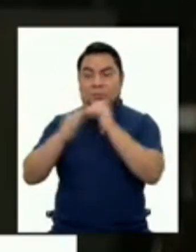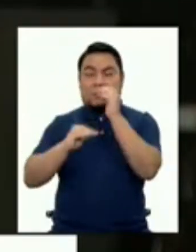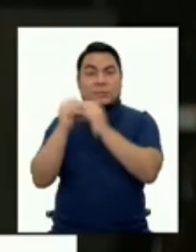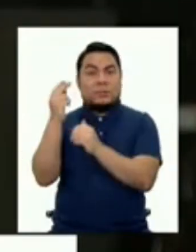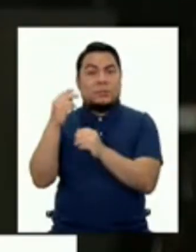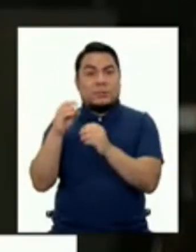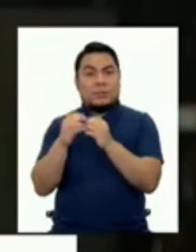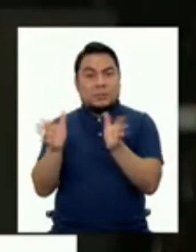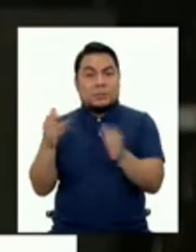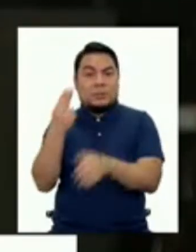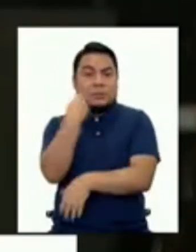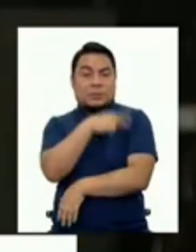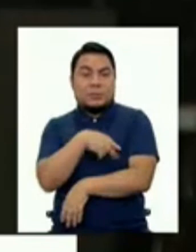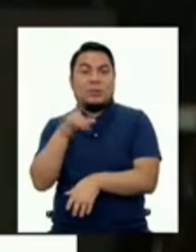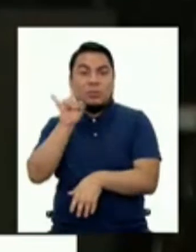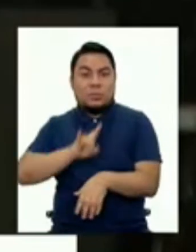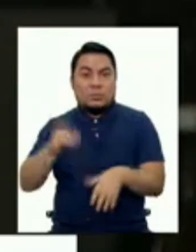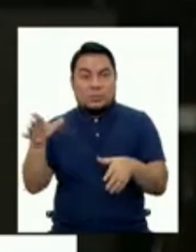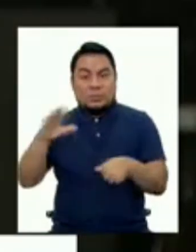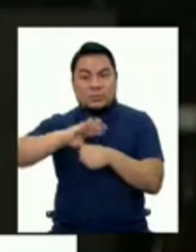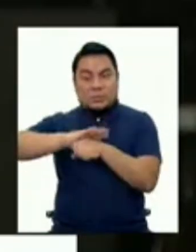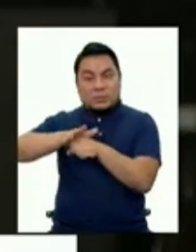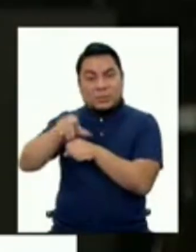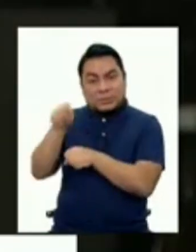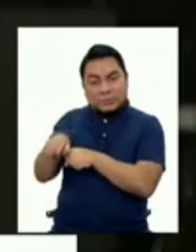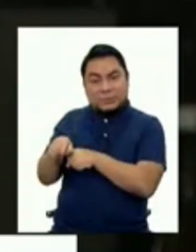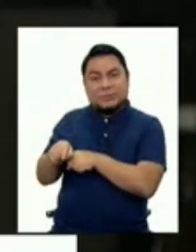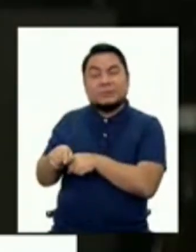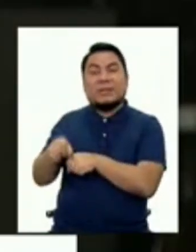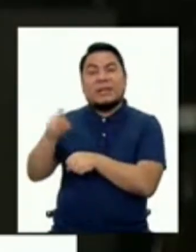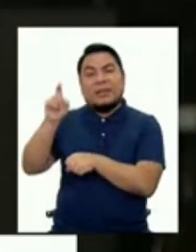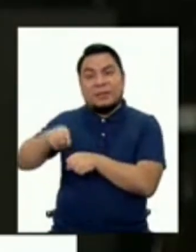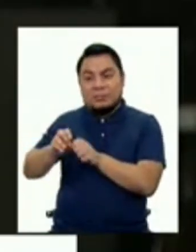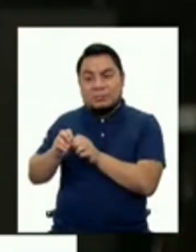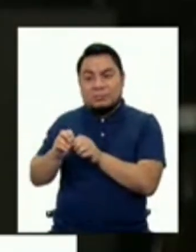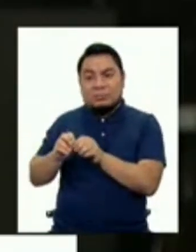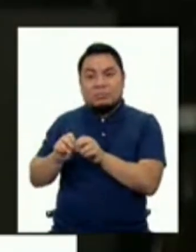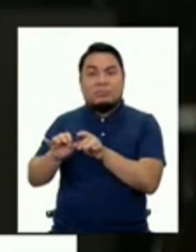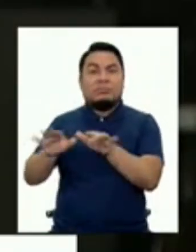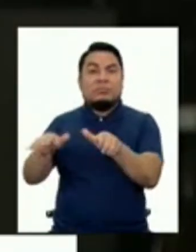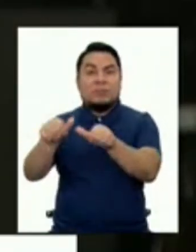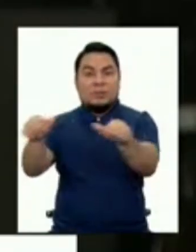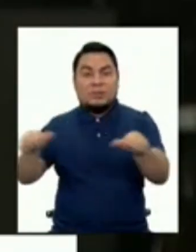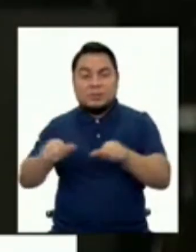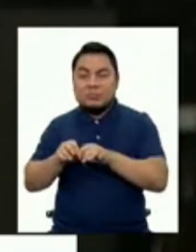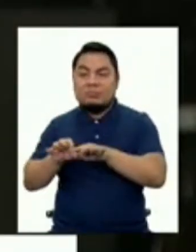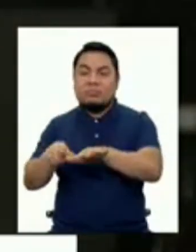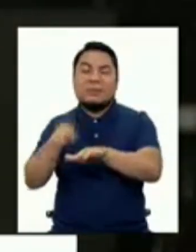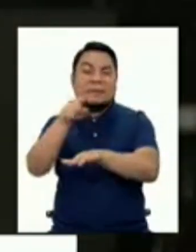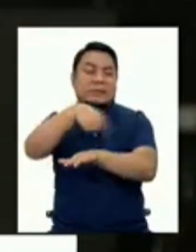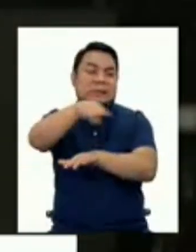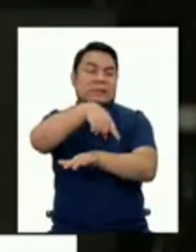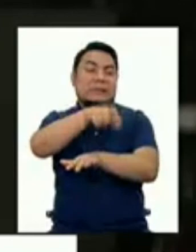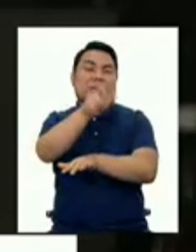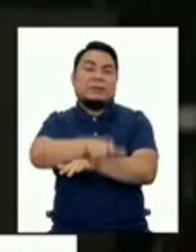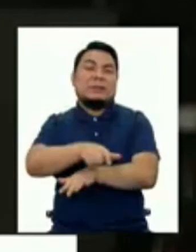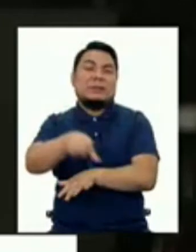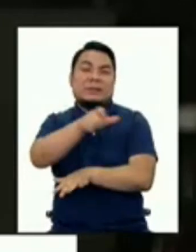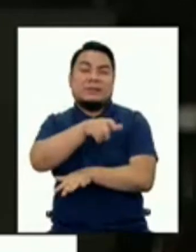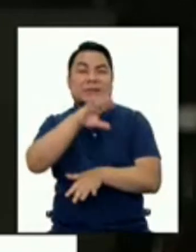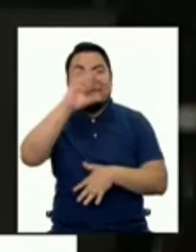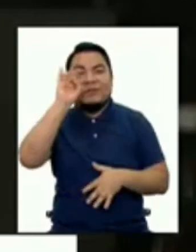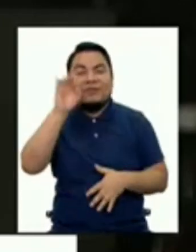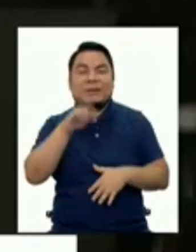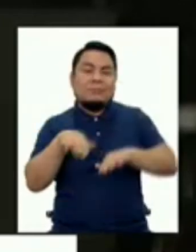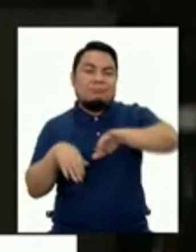hospitalaria empieza a ser utilizada para COVID y empieza a expandir esas áreas, desplaza progresivamente